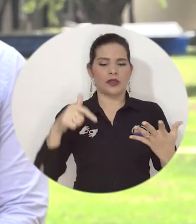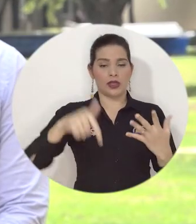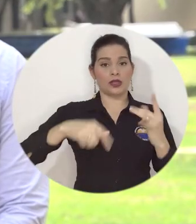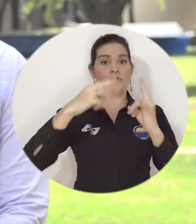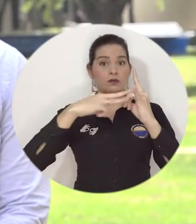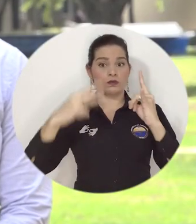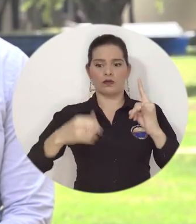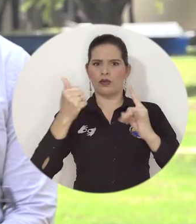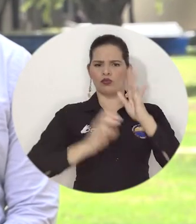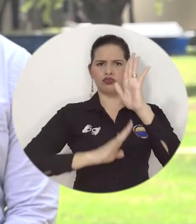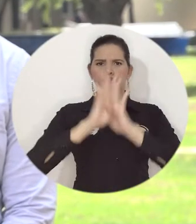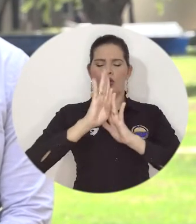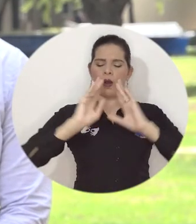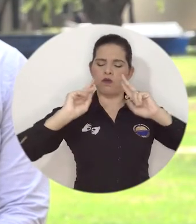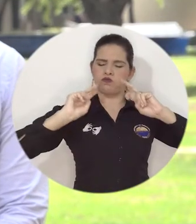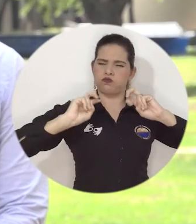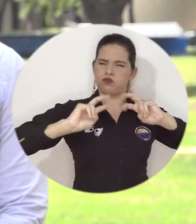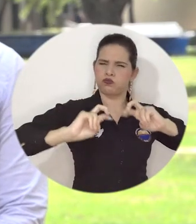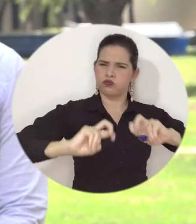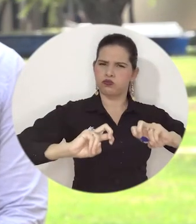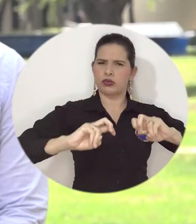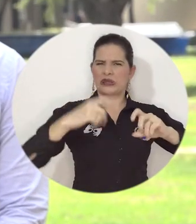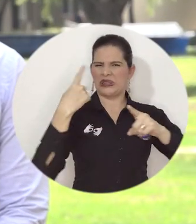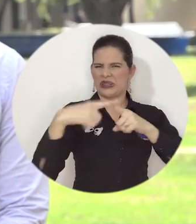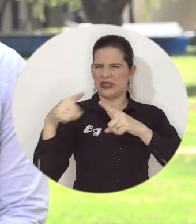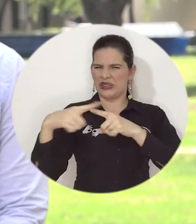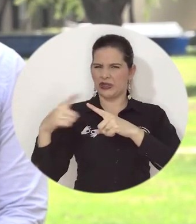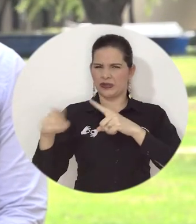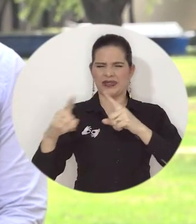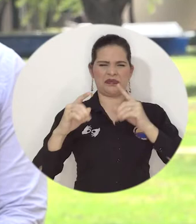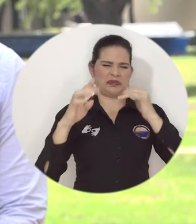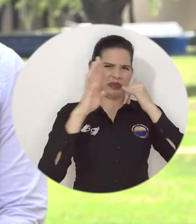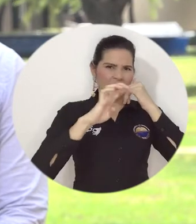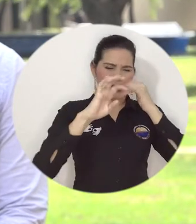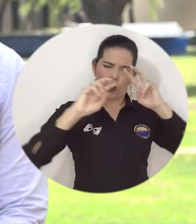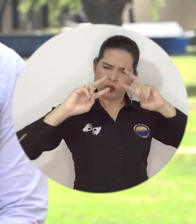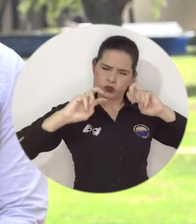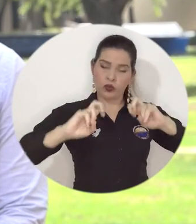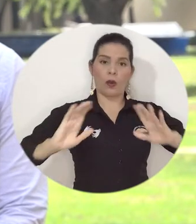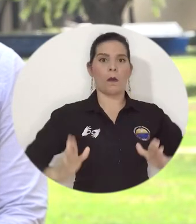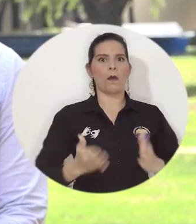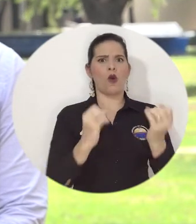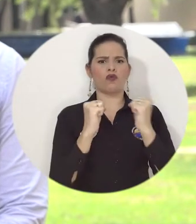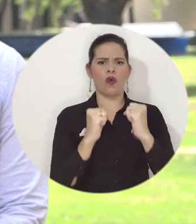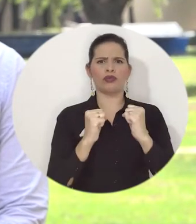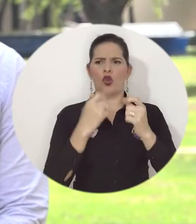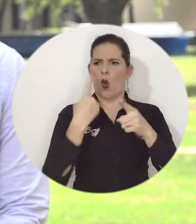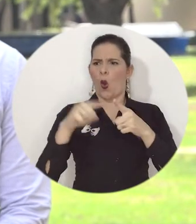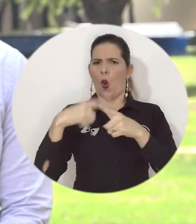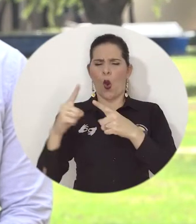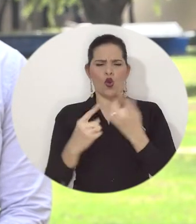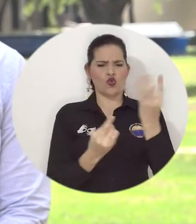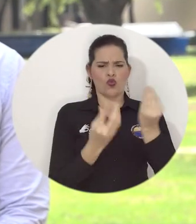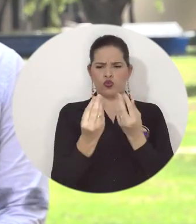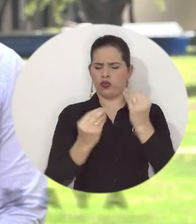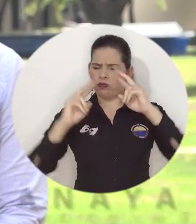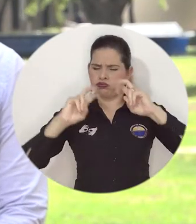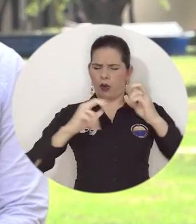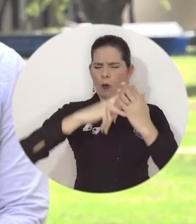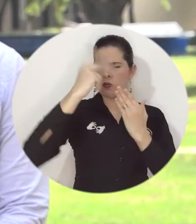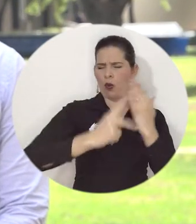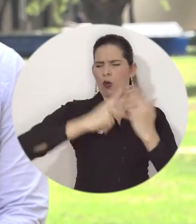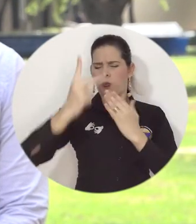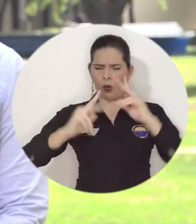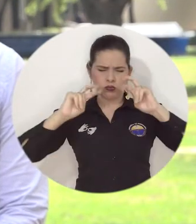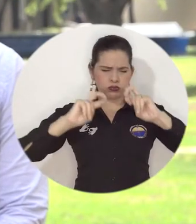ellos podemos destacar el de investigación, en donde se ha notado que en los últimos años se han fortalecido los grupos de